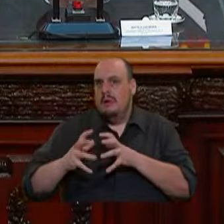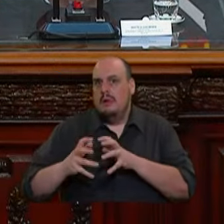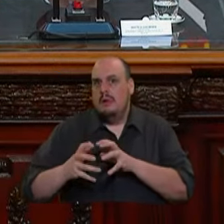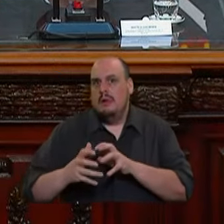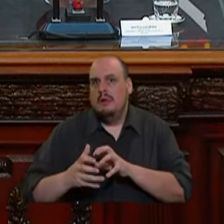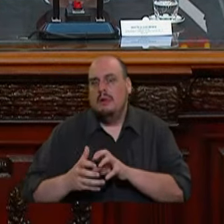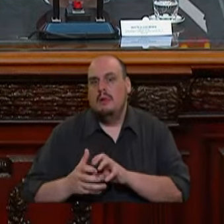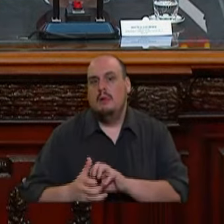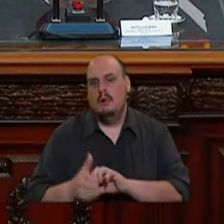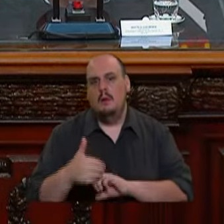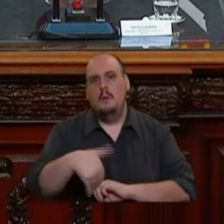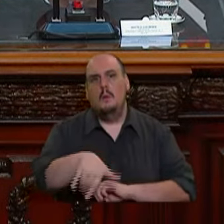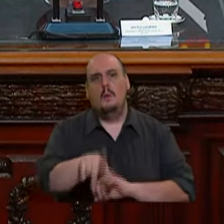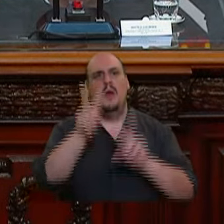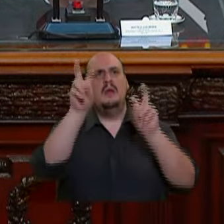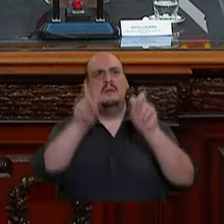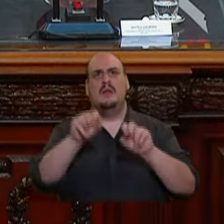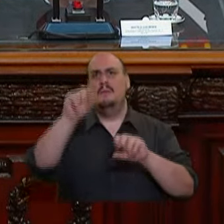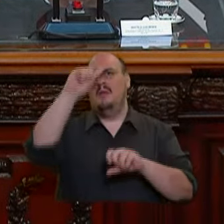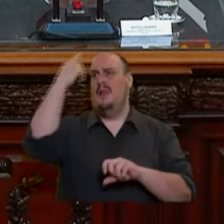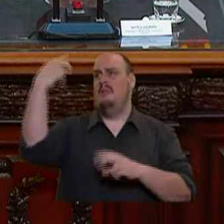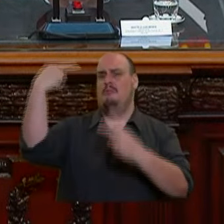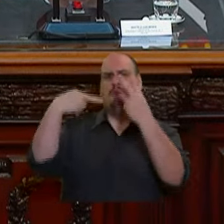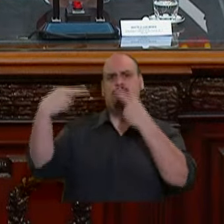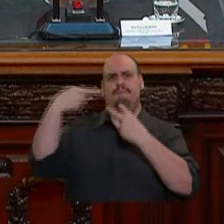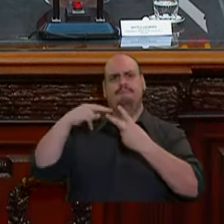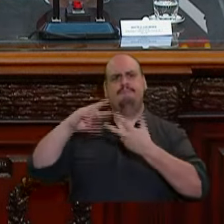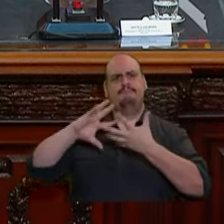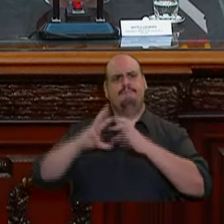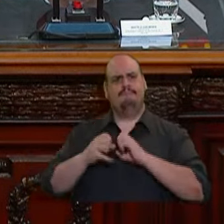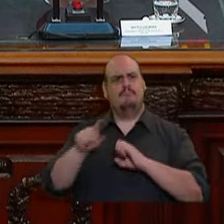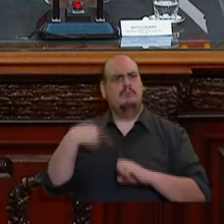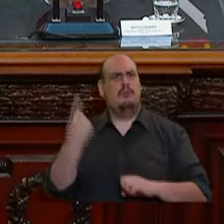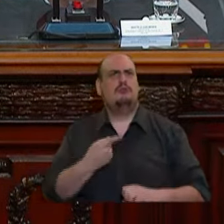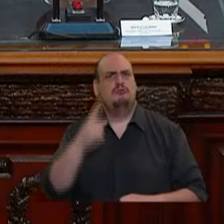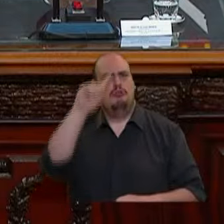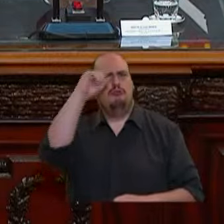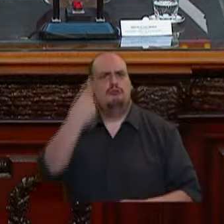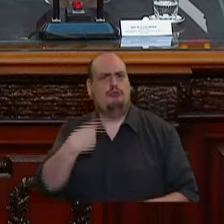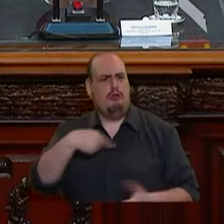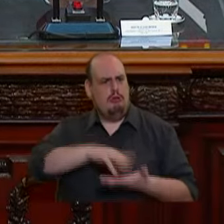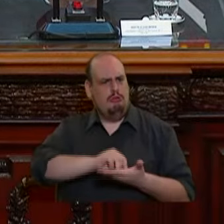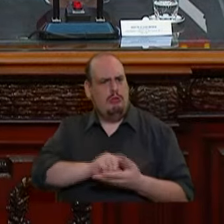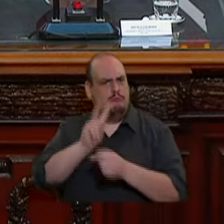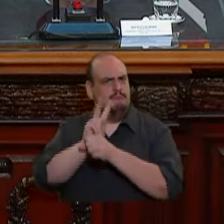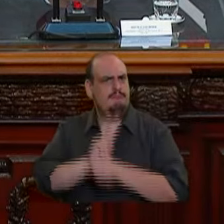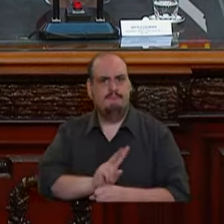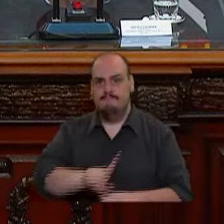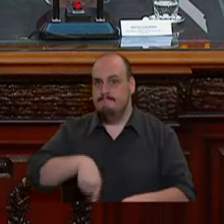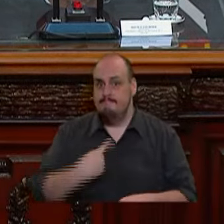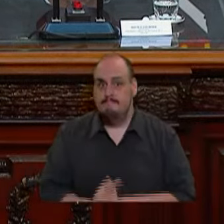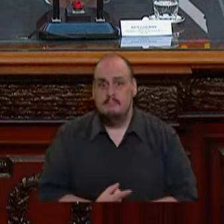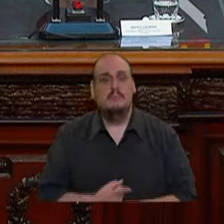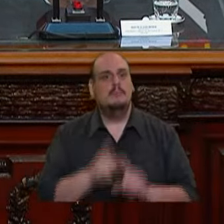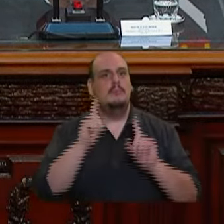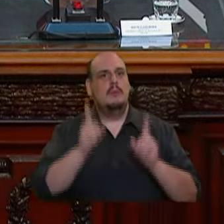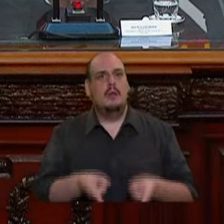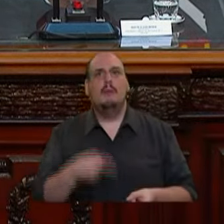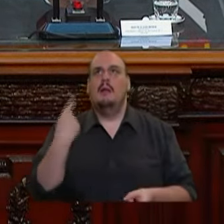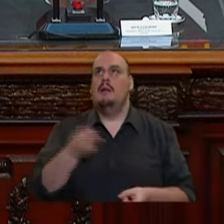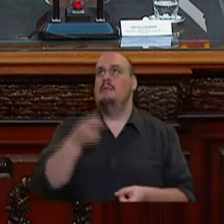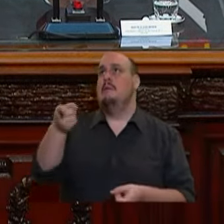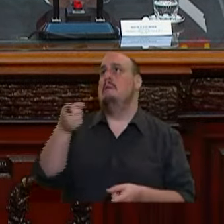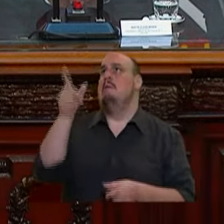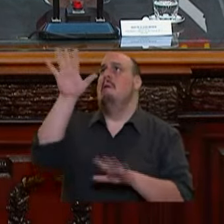la irrelevancia en el concierto de las naciones, volviéndonos incapaces de proteger nuestro propio territorio y obligándolos a arrastrarnos ante